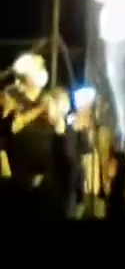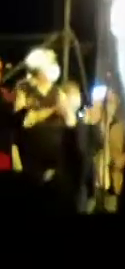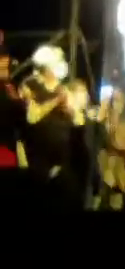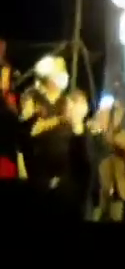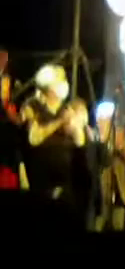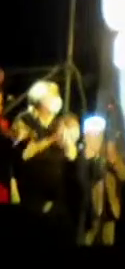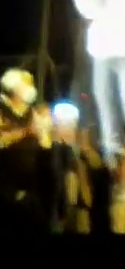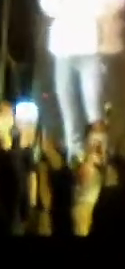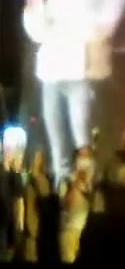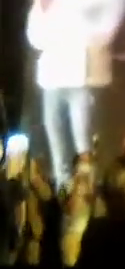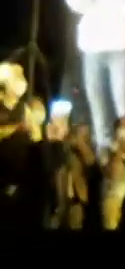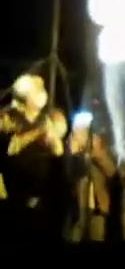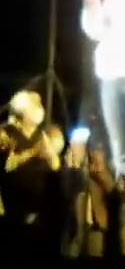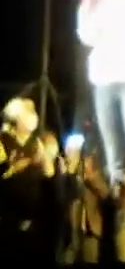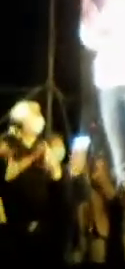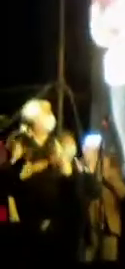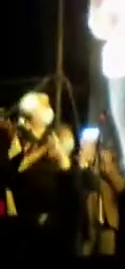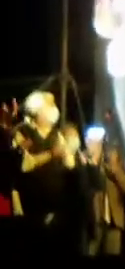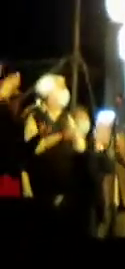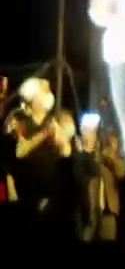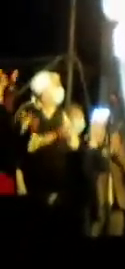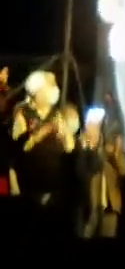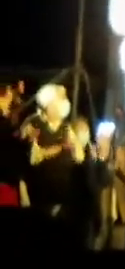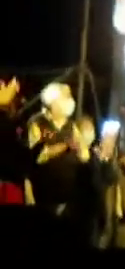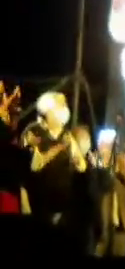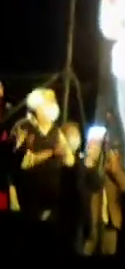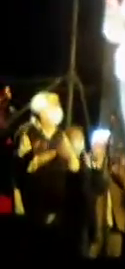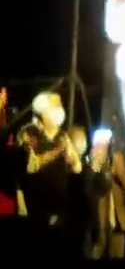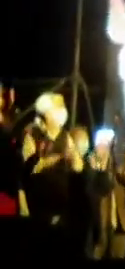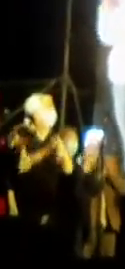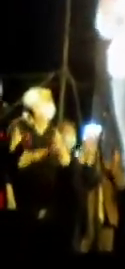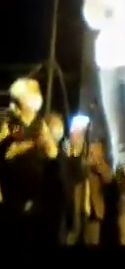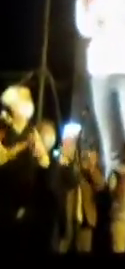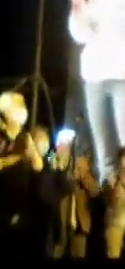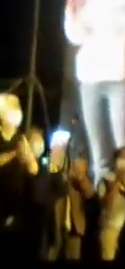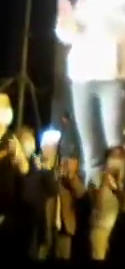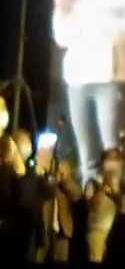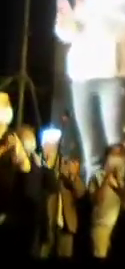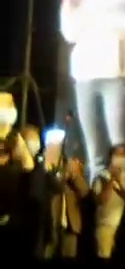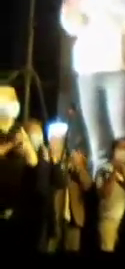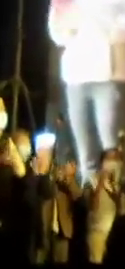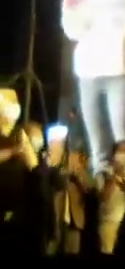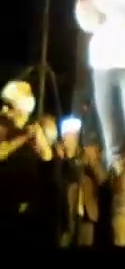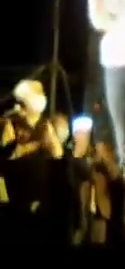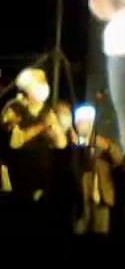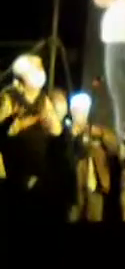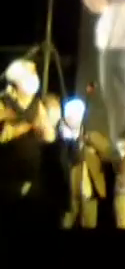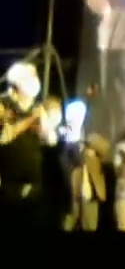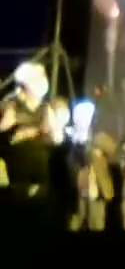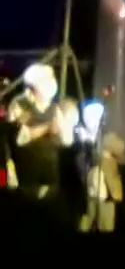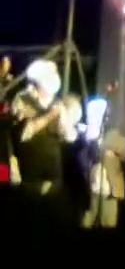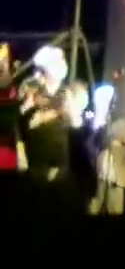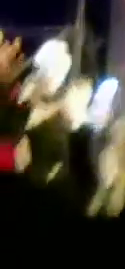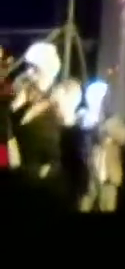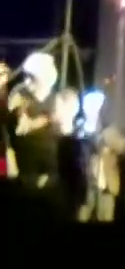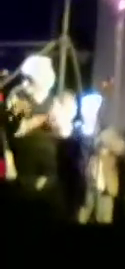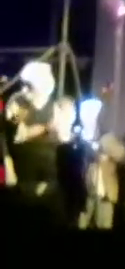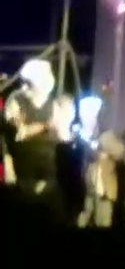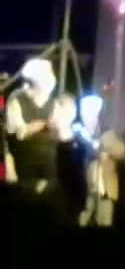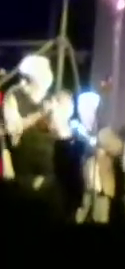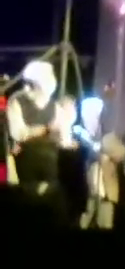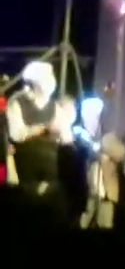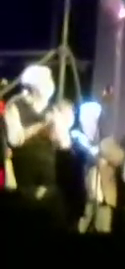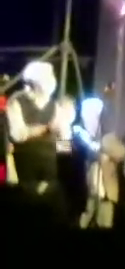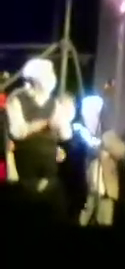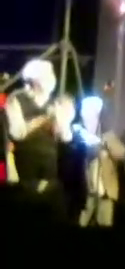Esta campaña se juega en la capacidad de que, así como tuvimos casi 800.000 firmas, vamos a tener